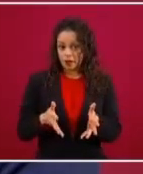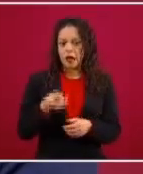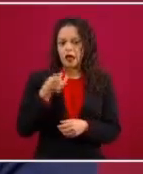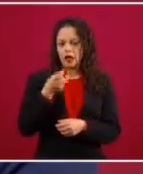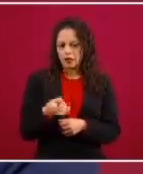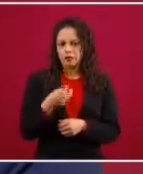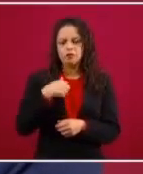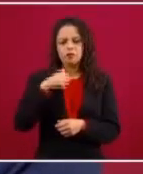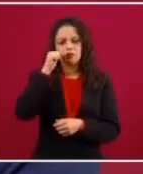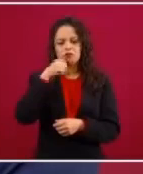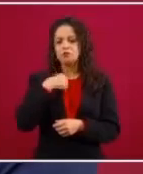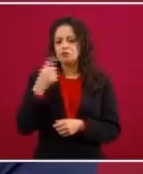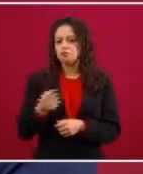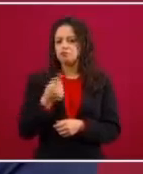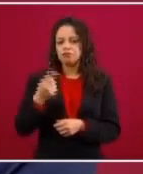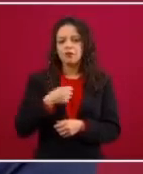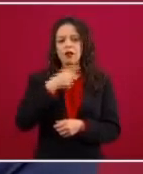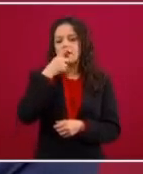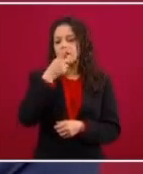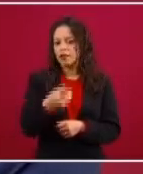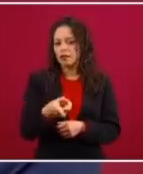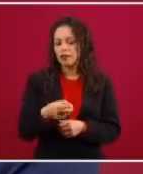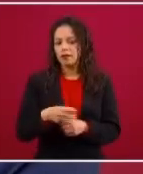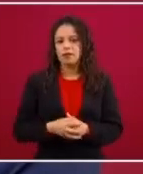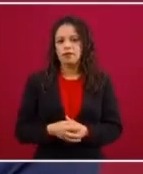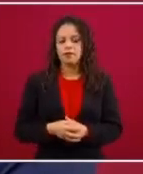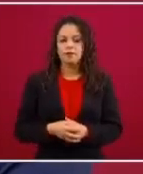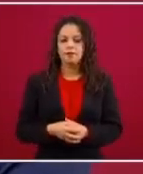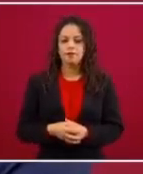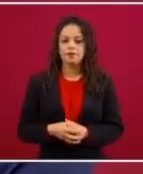He dicho, para